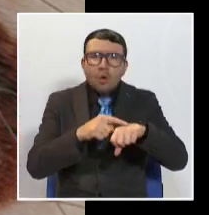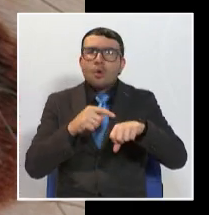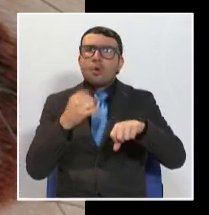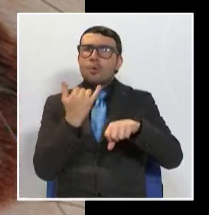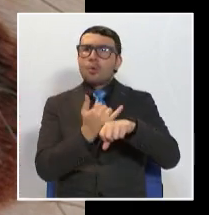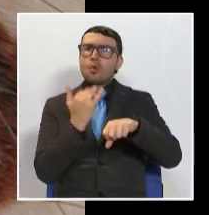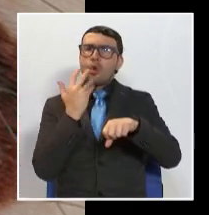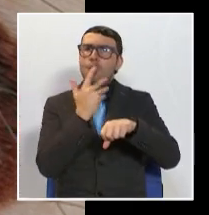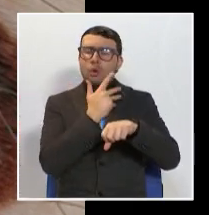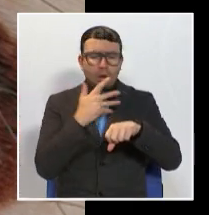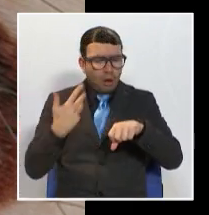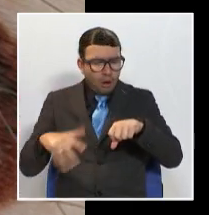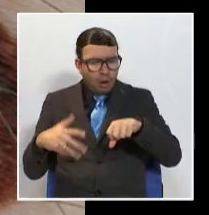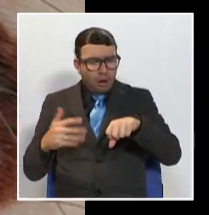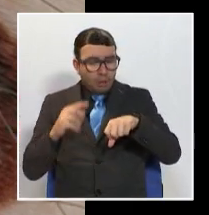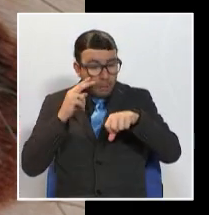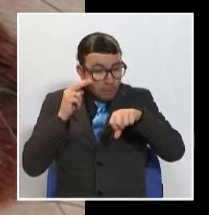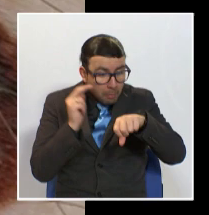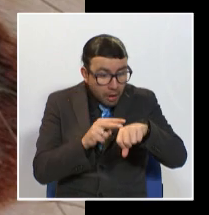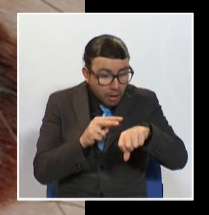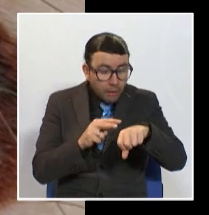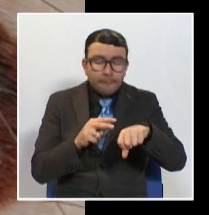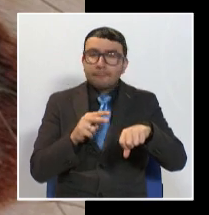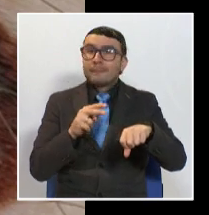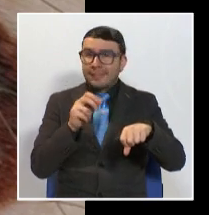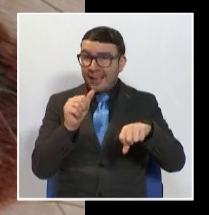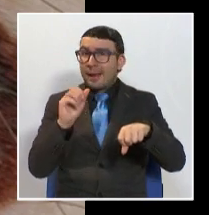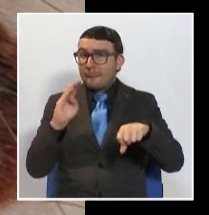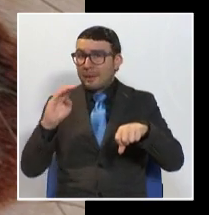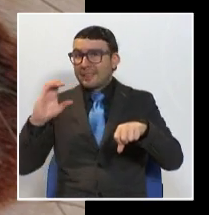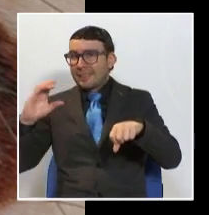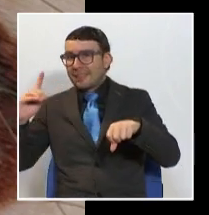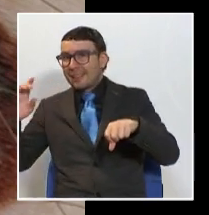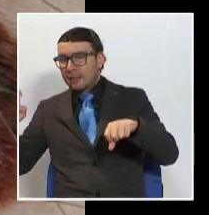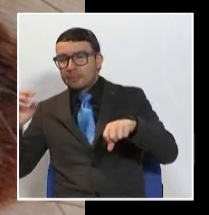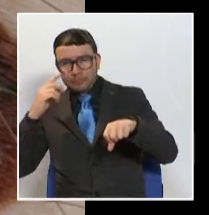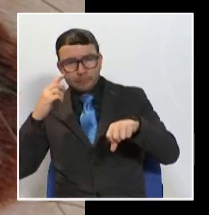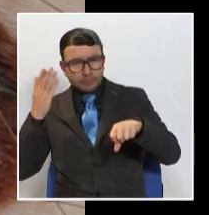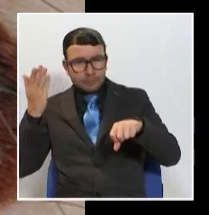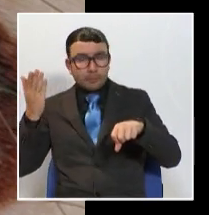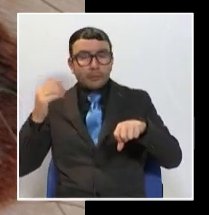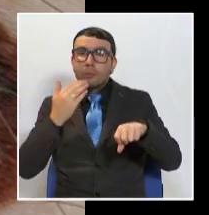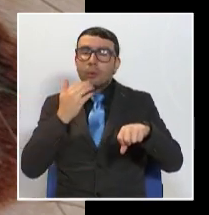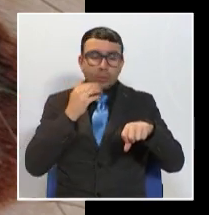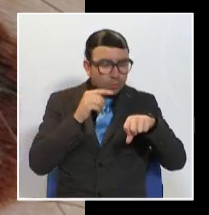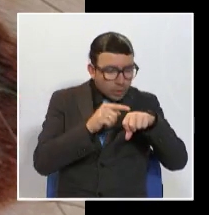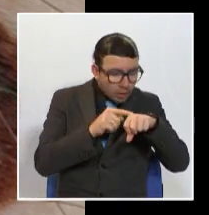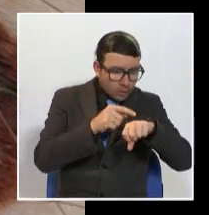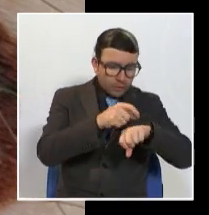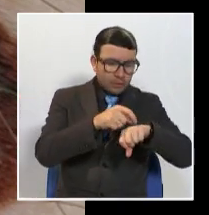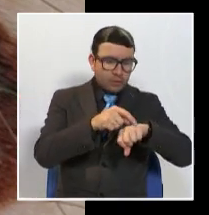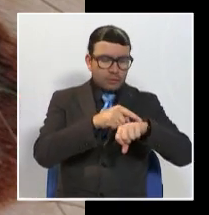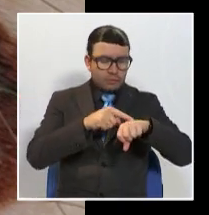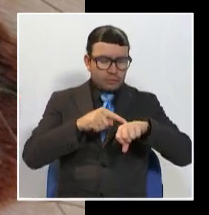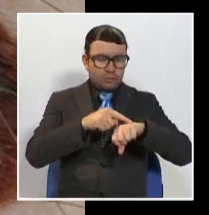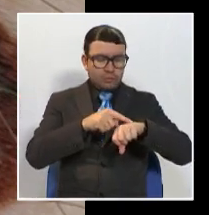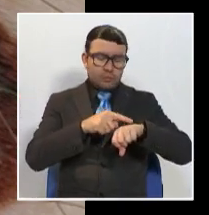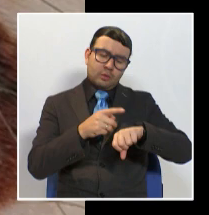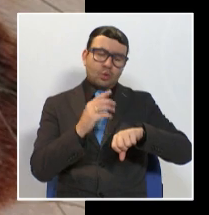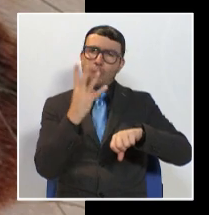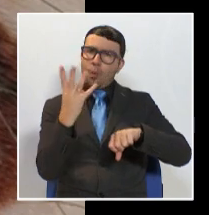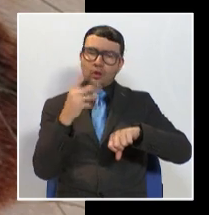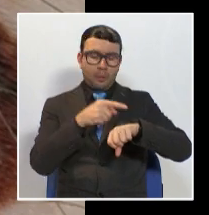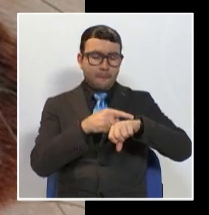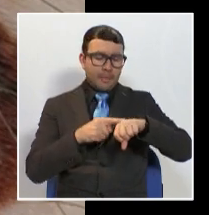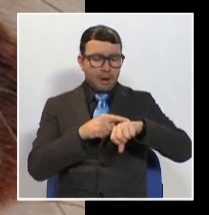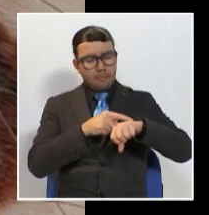oscura, de reciente aparición, le aplica esta regla. El A se debe a la simetría. Si usted divide la lesión en 4 cuadrantes y ve que no es